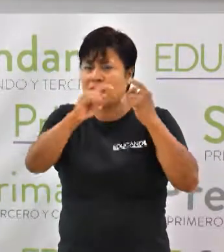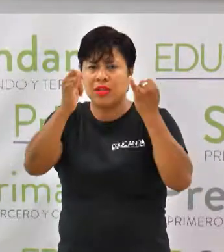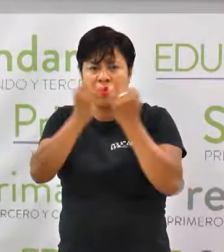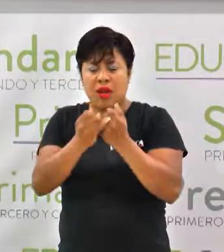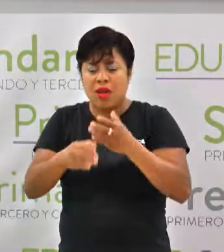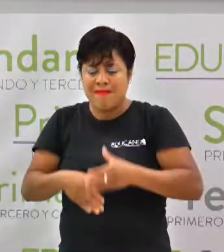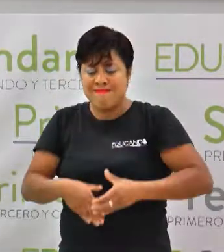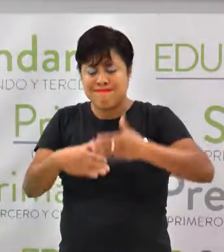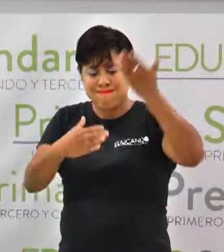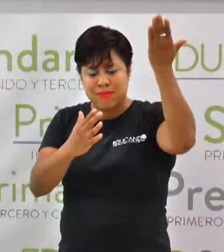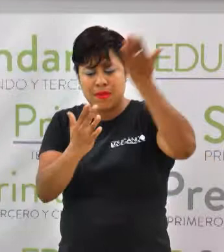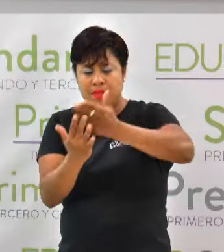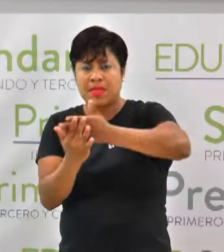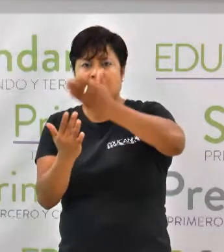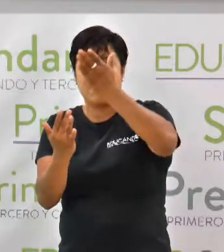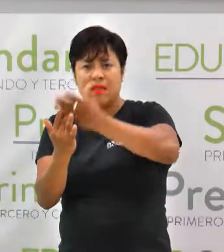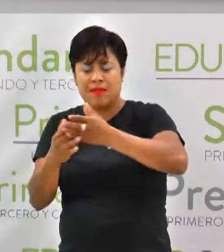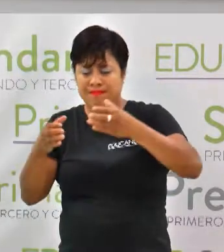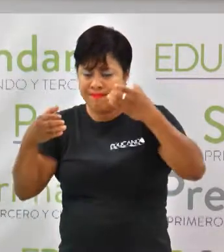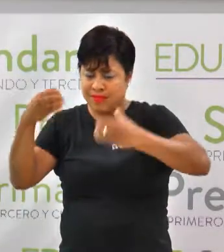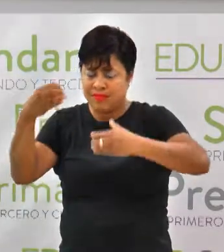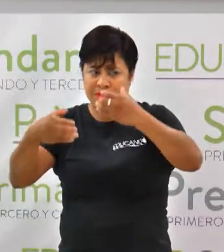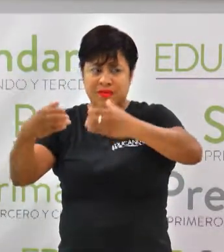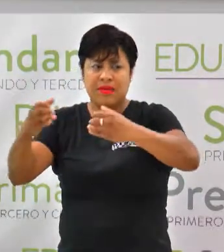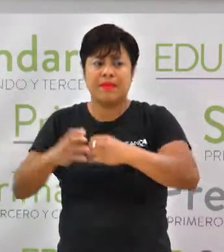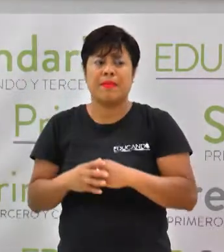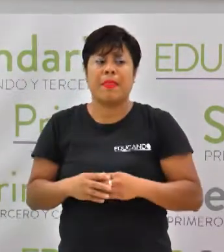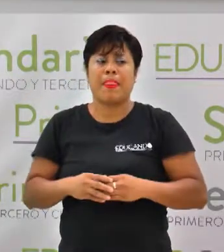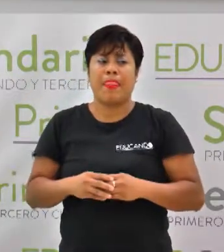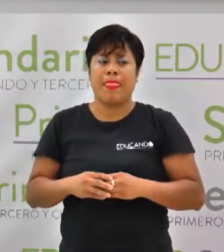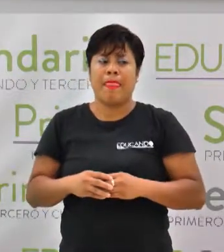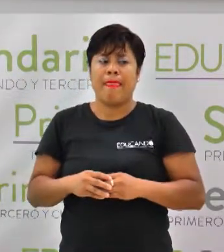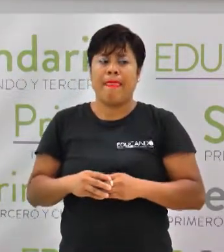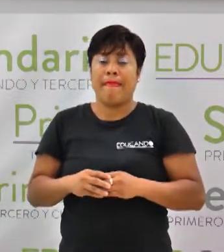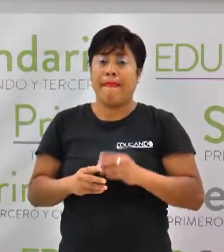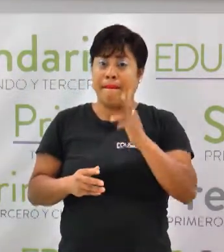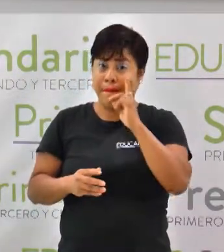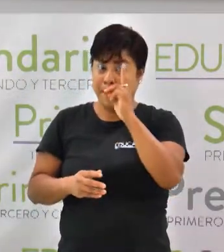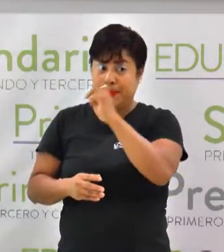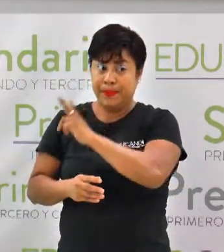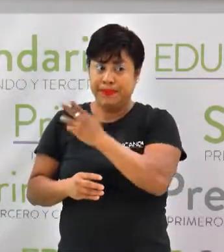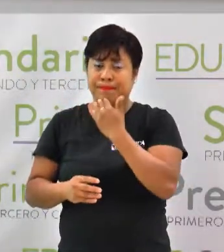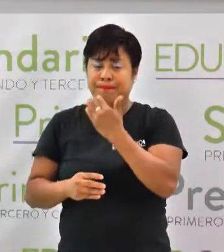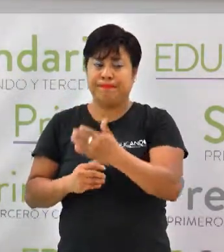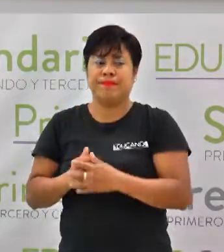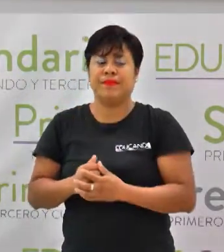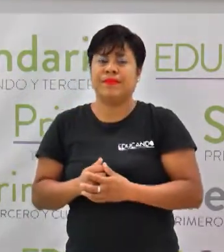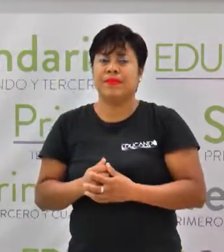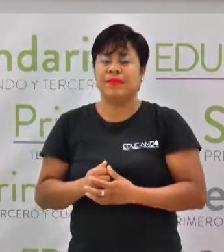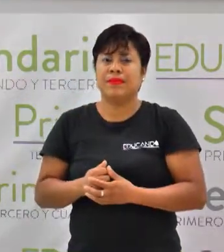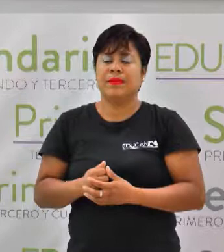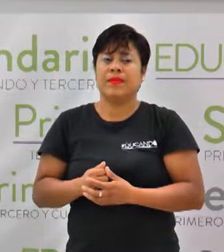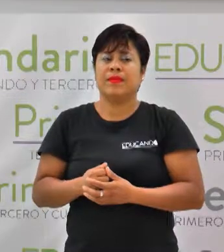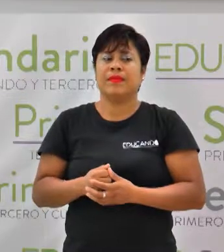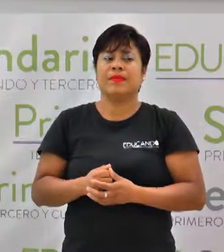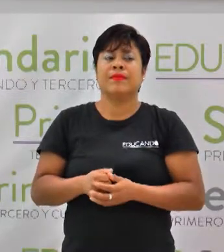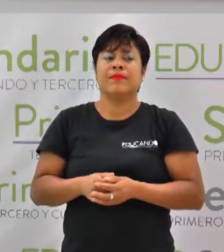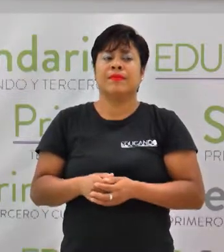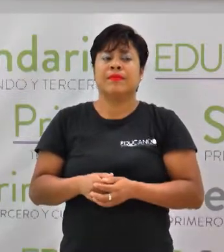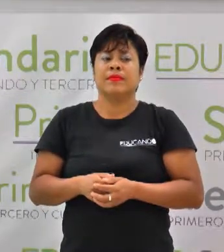con troncos partidos a la mitad. ¿Sí logramos observar? Muy bien.